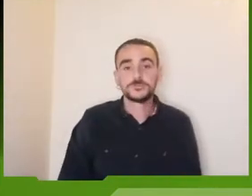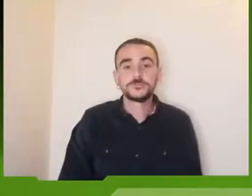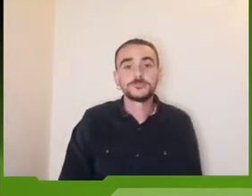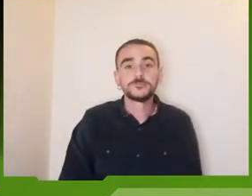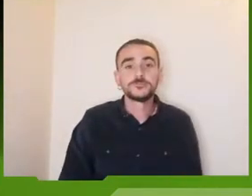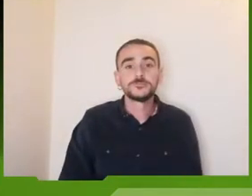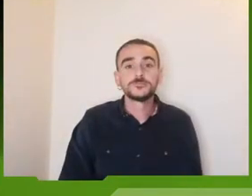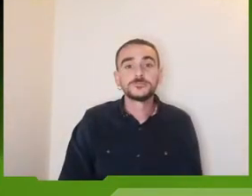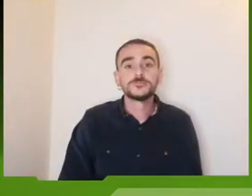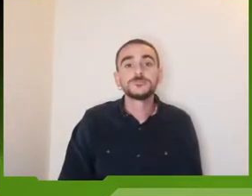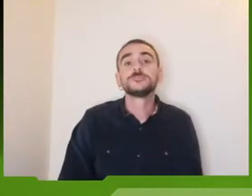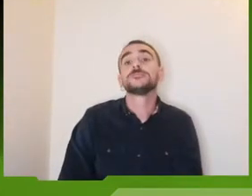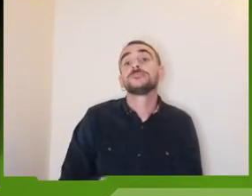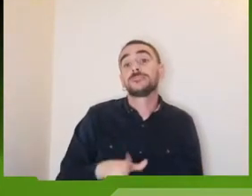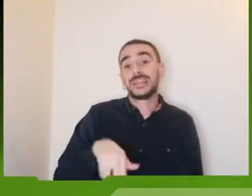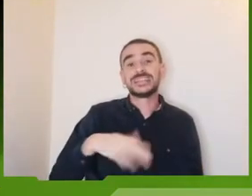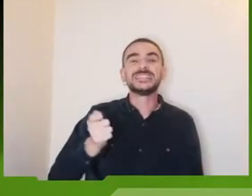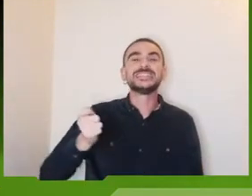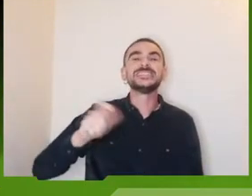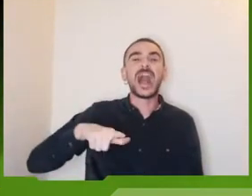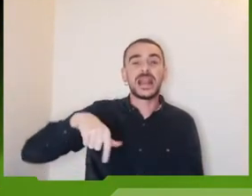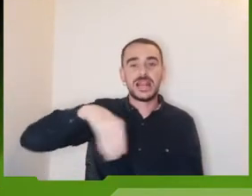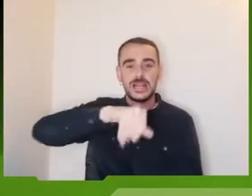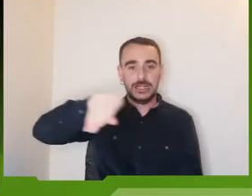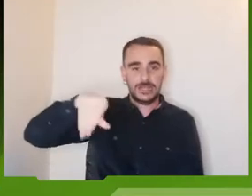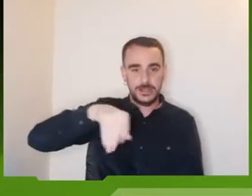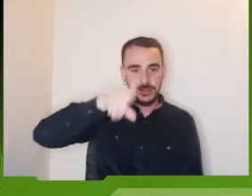Podéis echarle sal ya.